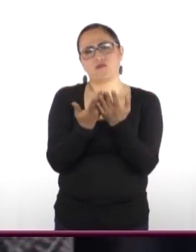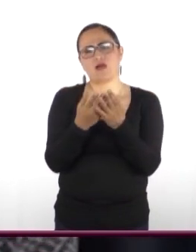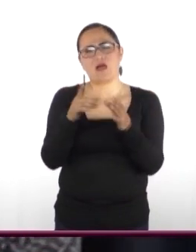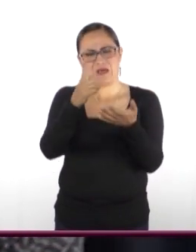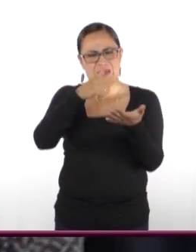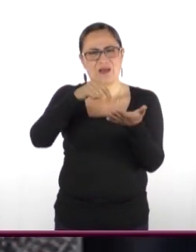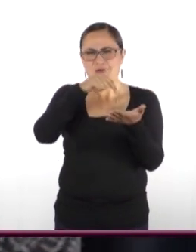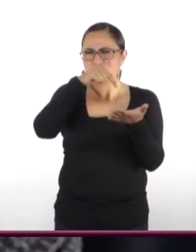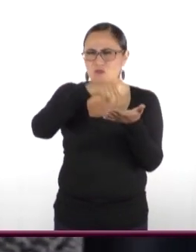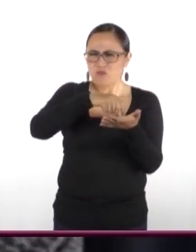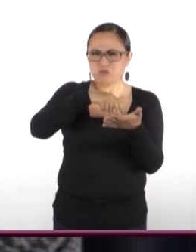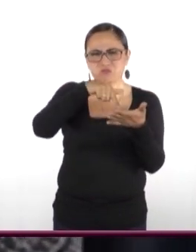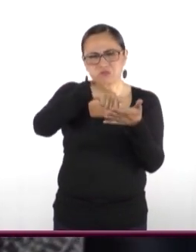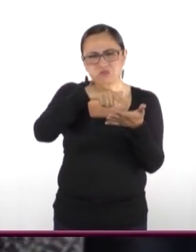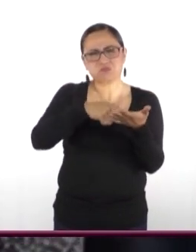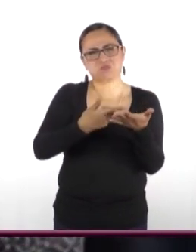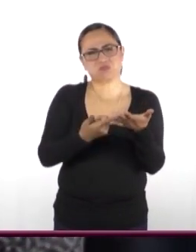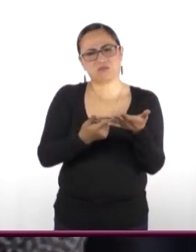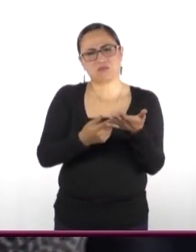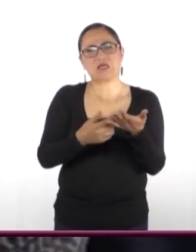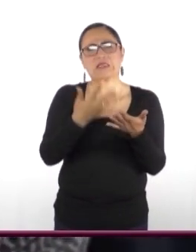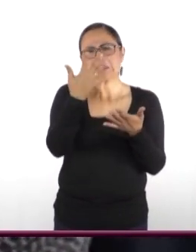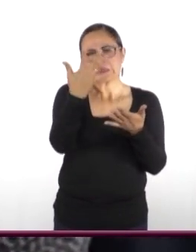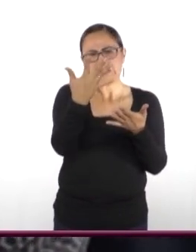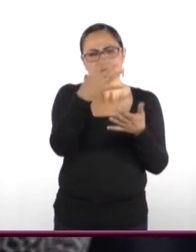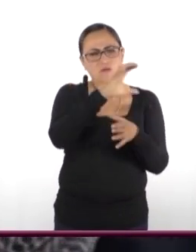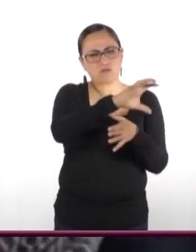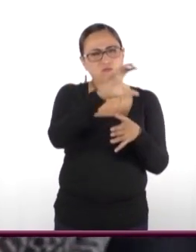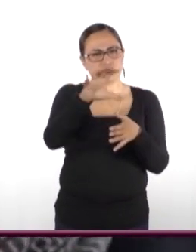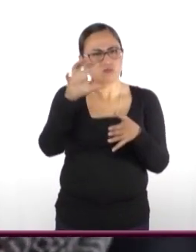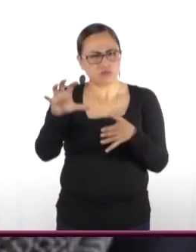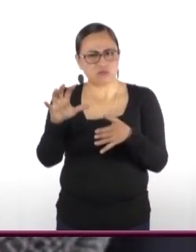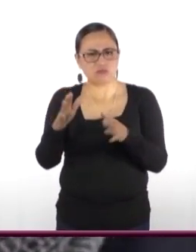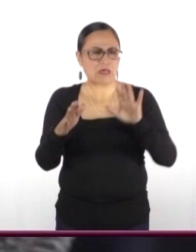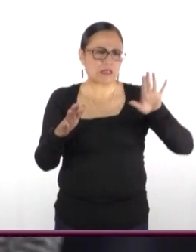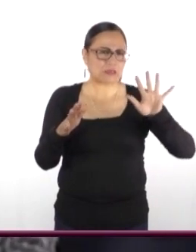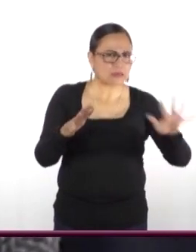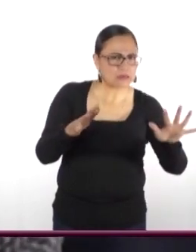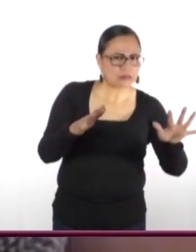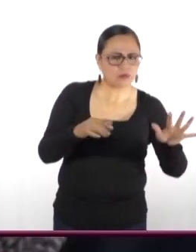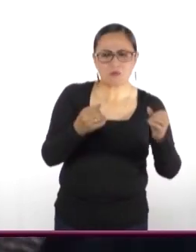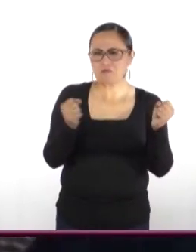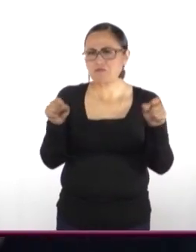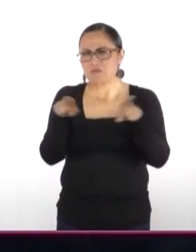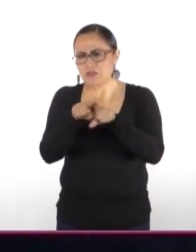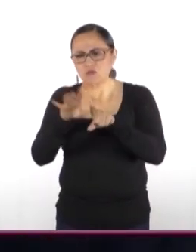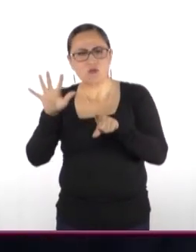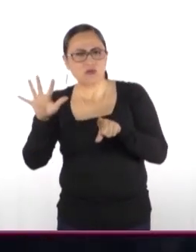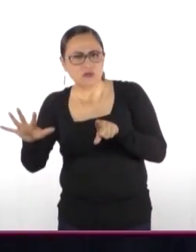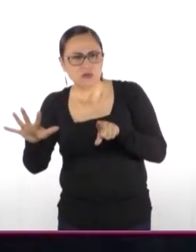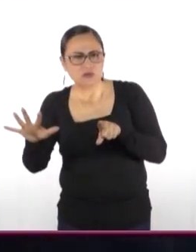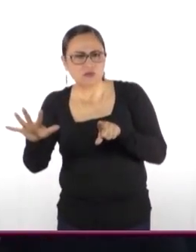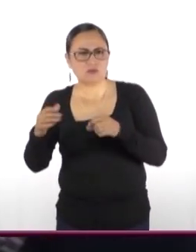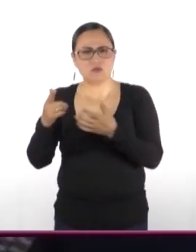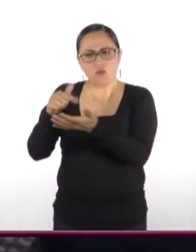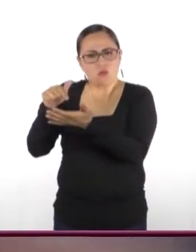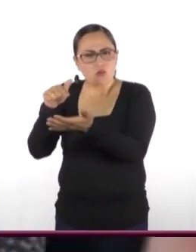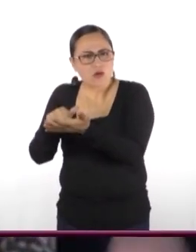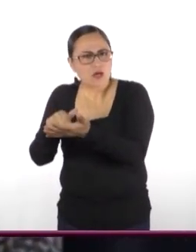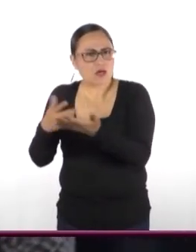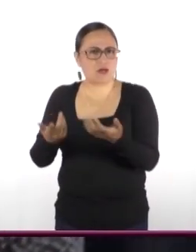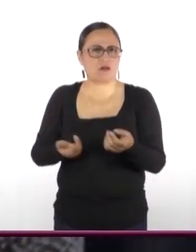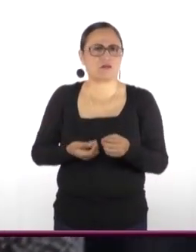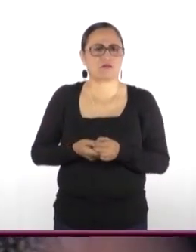manejo dentro de un espacio en donde, pues, que si hay 5 espacios de este lado, debe haber otros 5 del